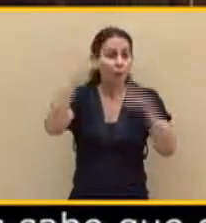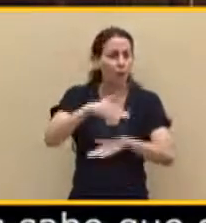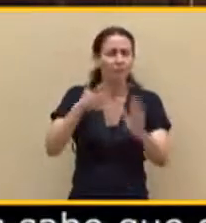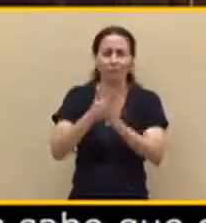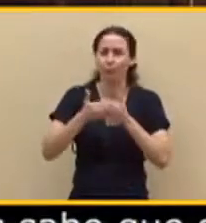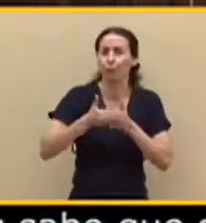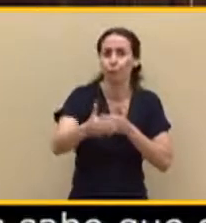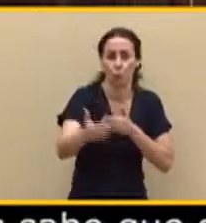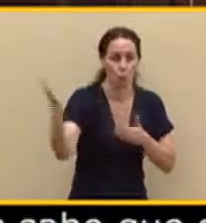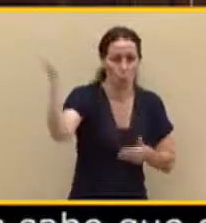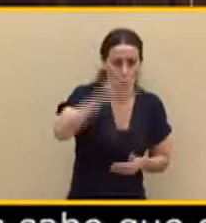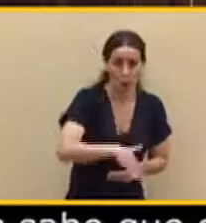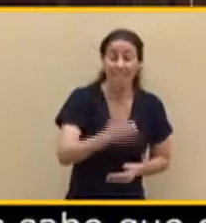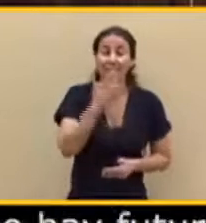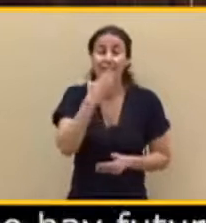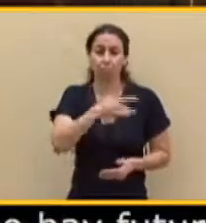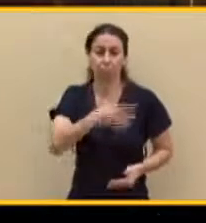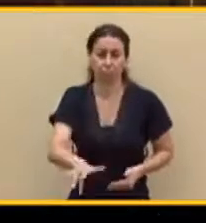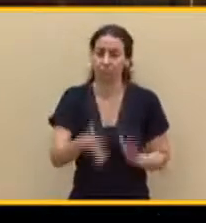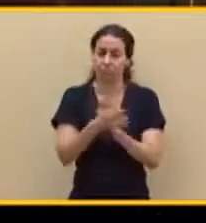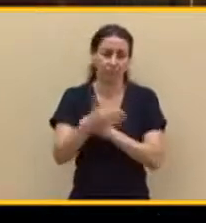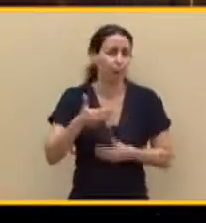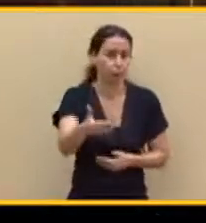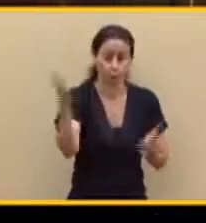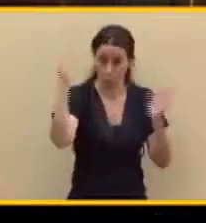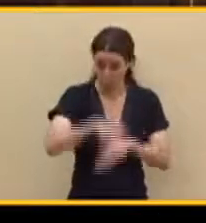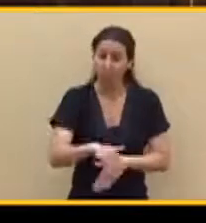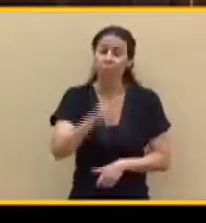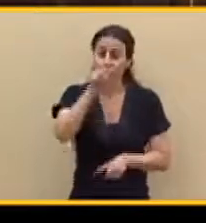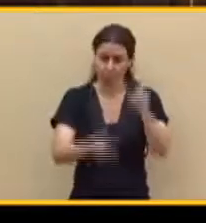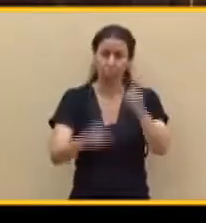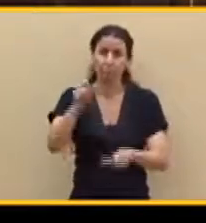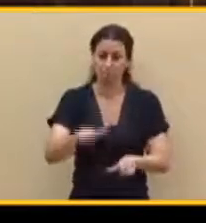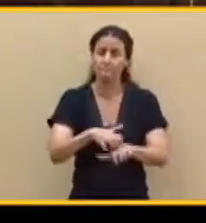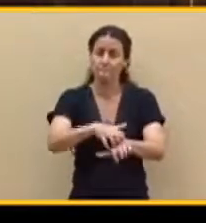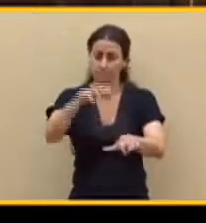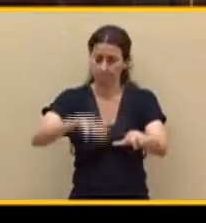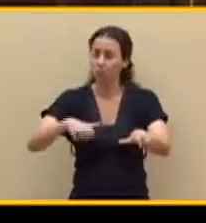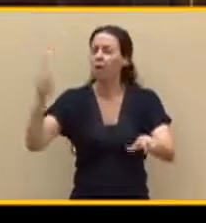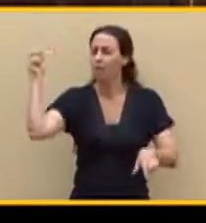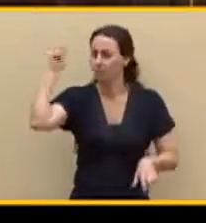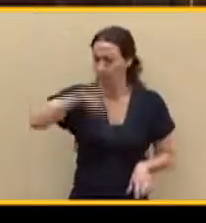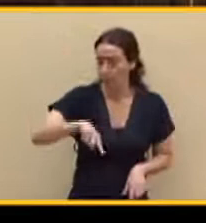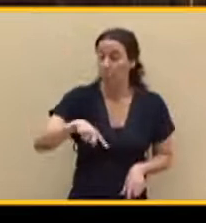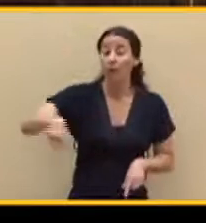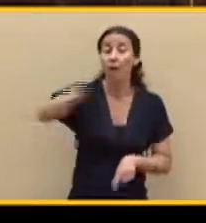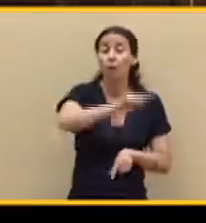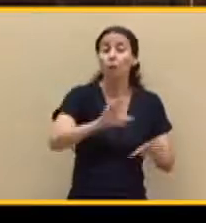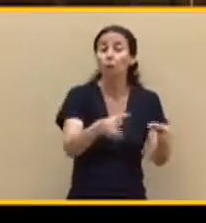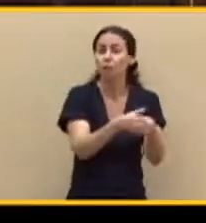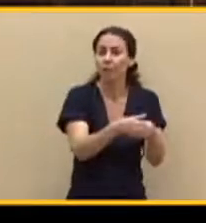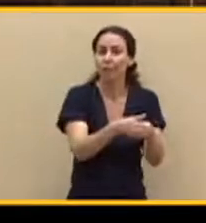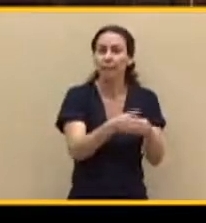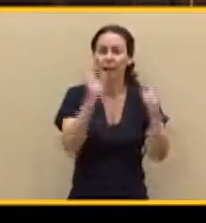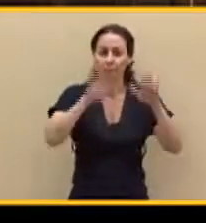hay futuro. Silencio, por favor. Cada vez más gente en este país sabe que ustedes les han dejado sin nada. Y de